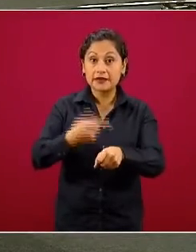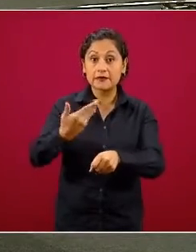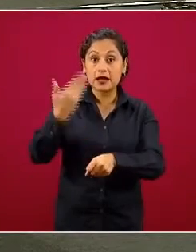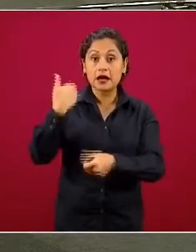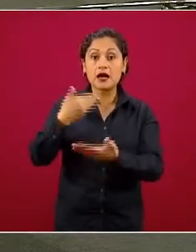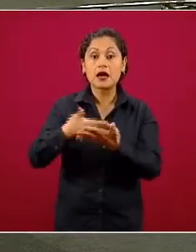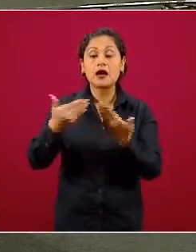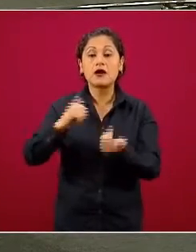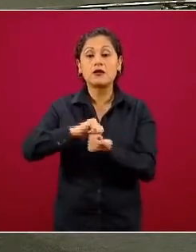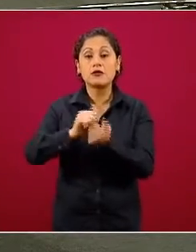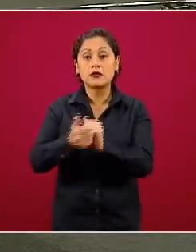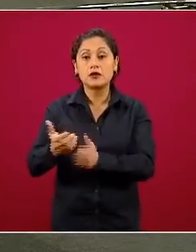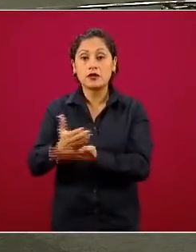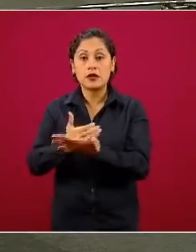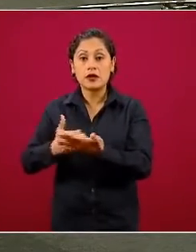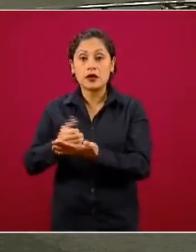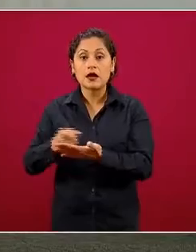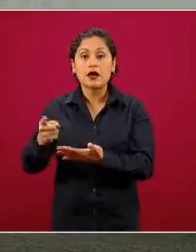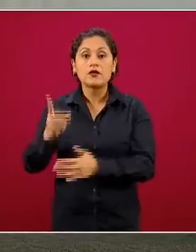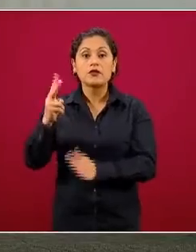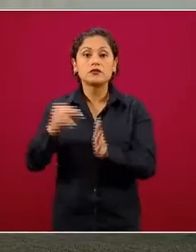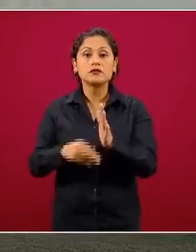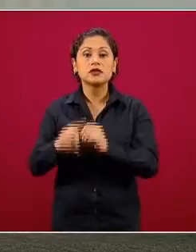son 2.214.